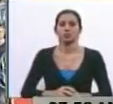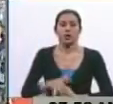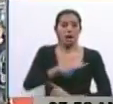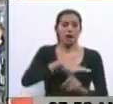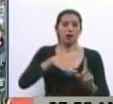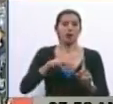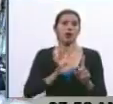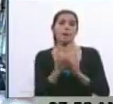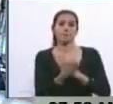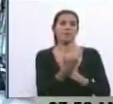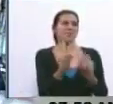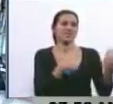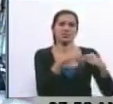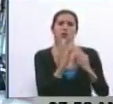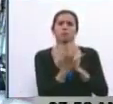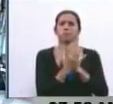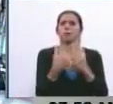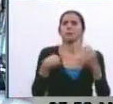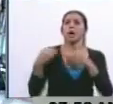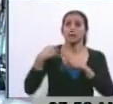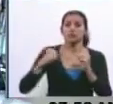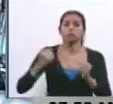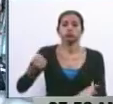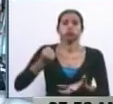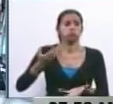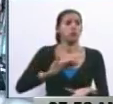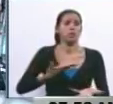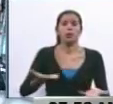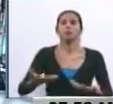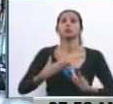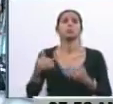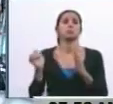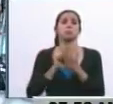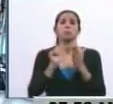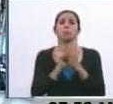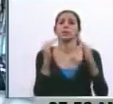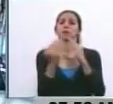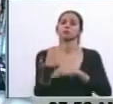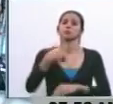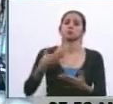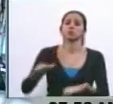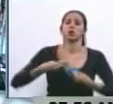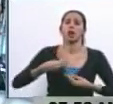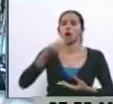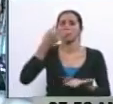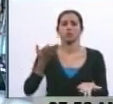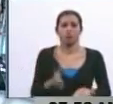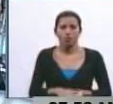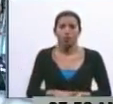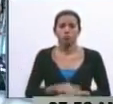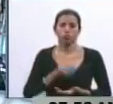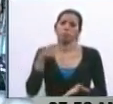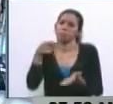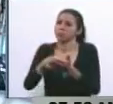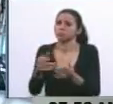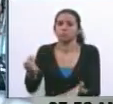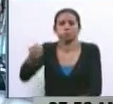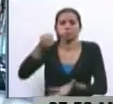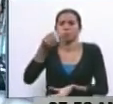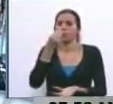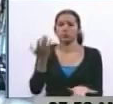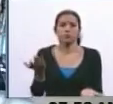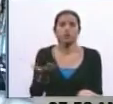a mí me llegó mi CLAP y me llegó sentadito en mi casa? Y otra gente se ha encargado, la organización comunitaria